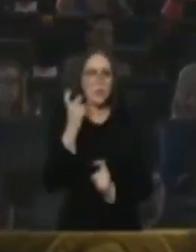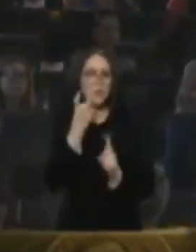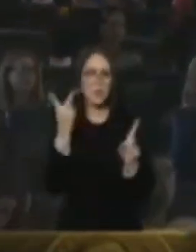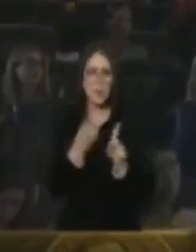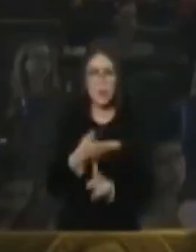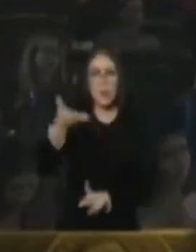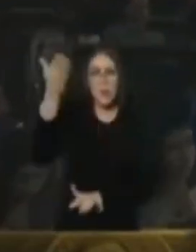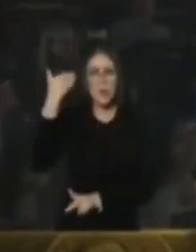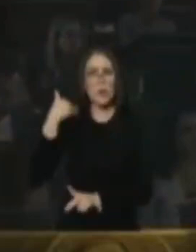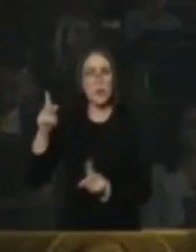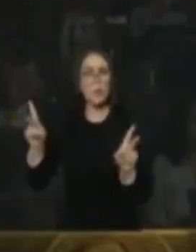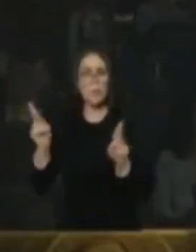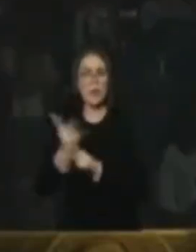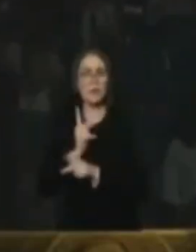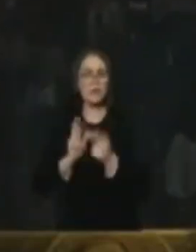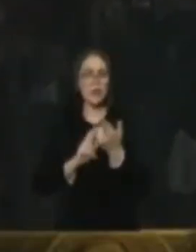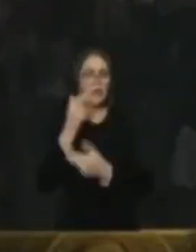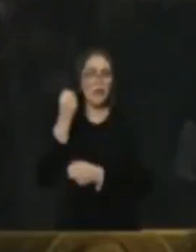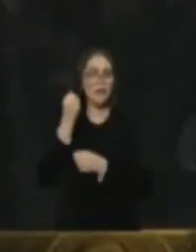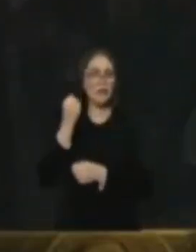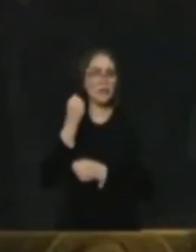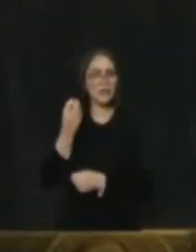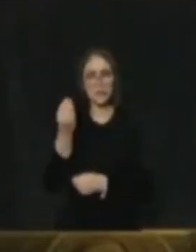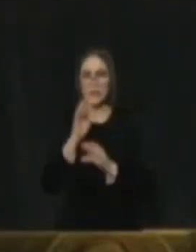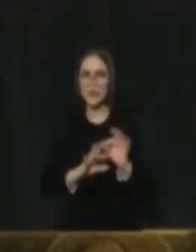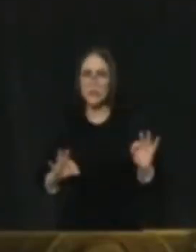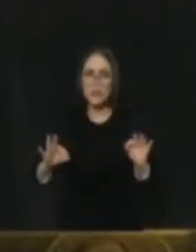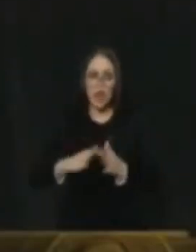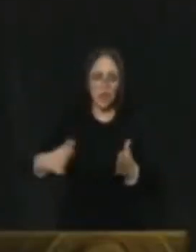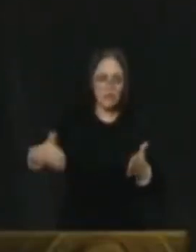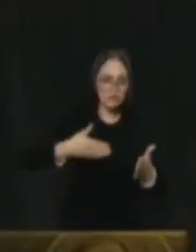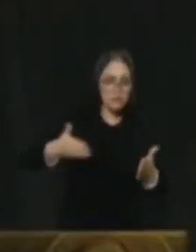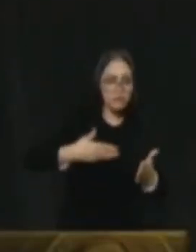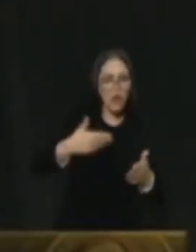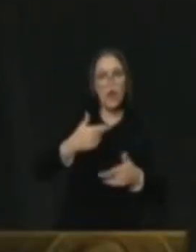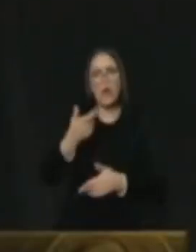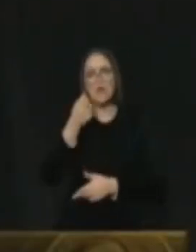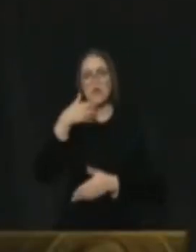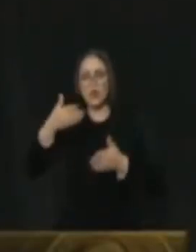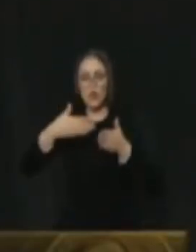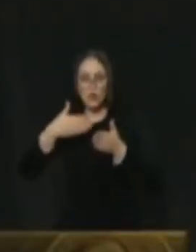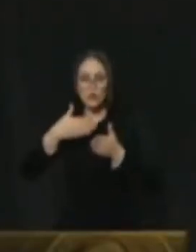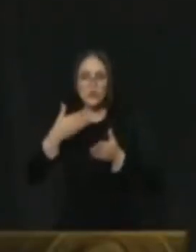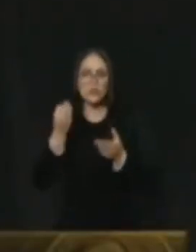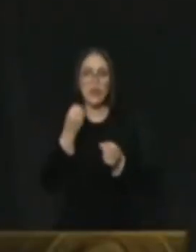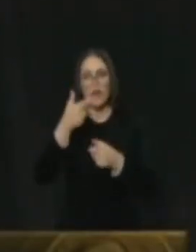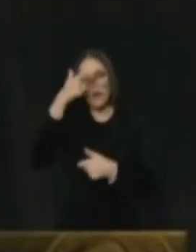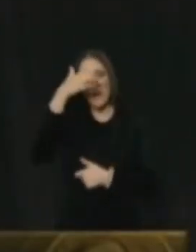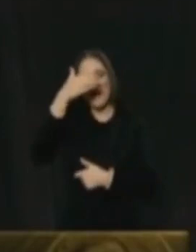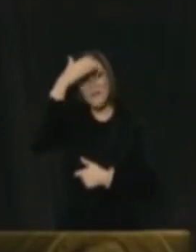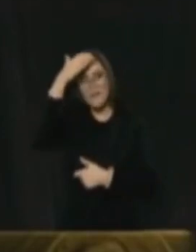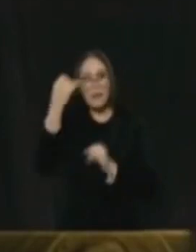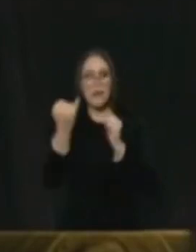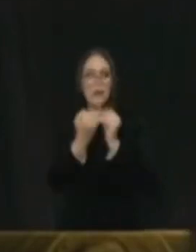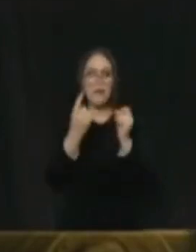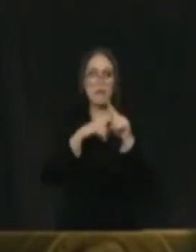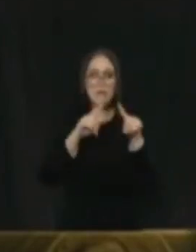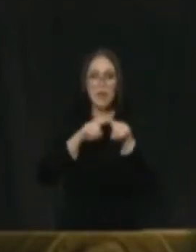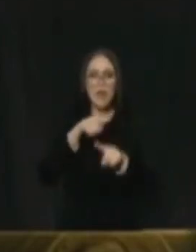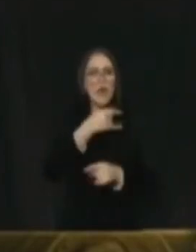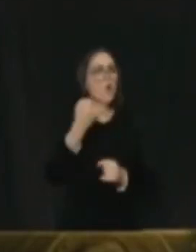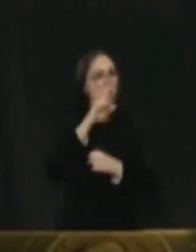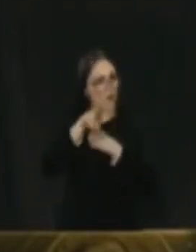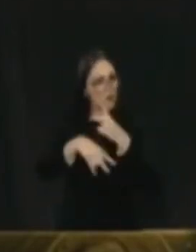movimiento, fungiendo como enfermeras, cocineras o espías. Y por supuesto, miles de ellas combatieron en el campo de